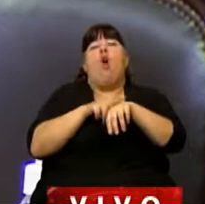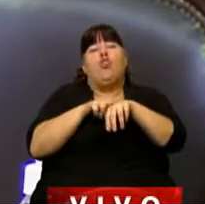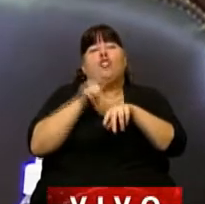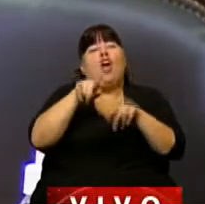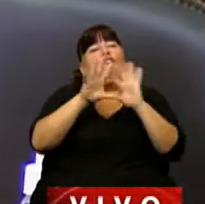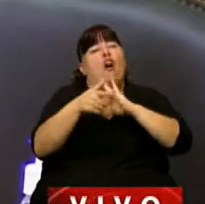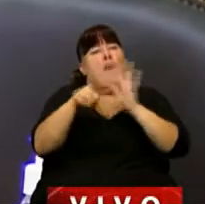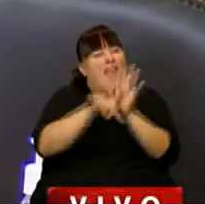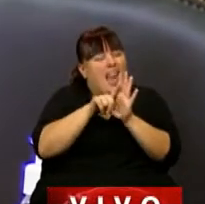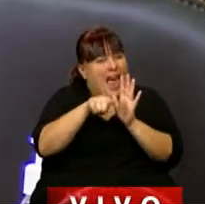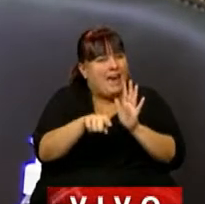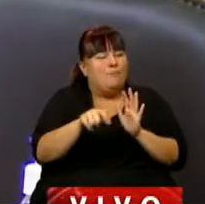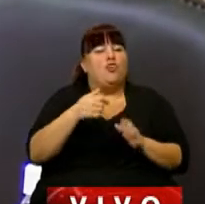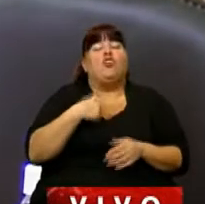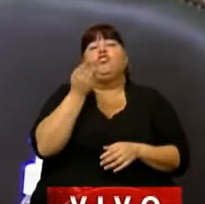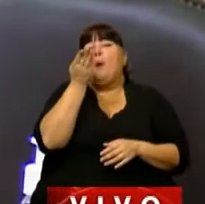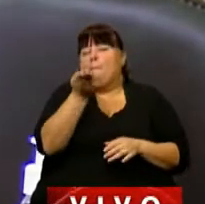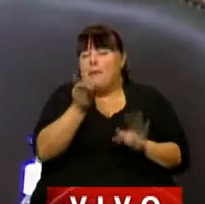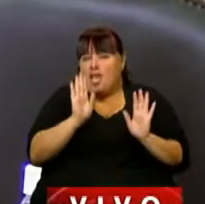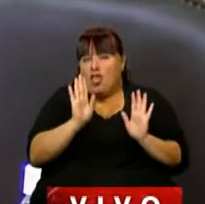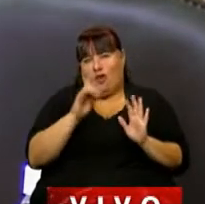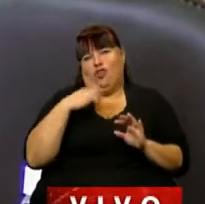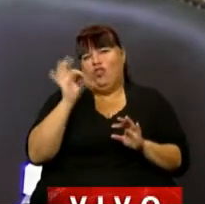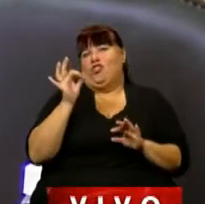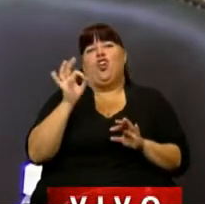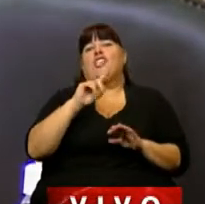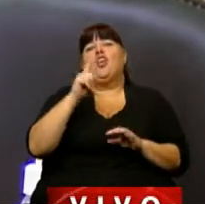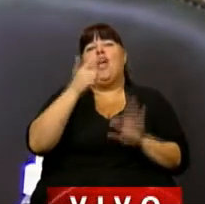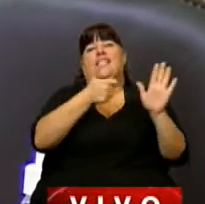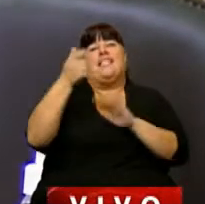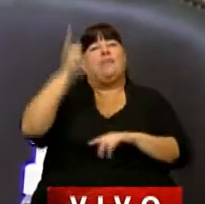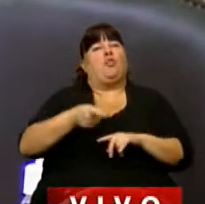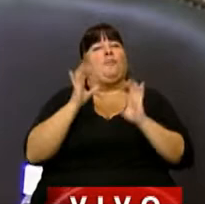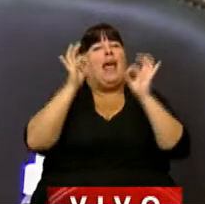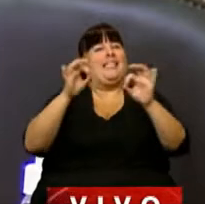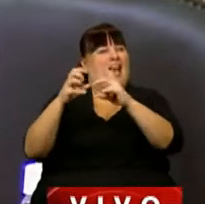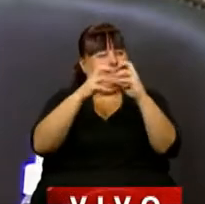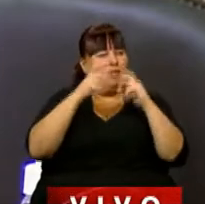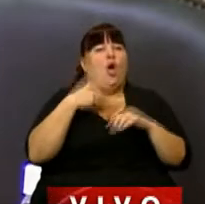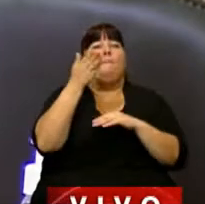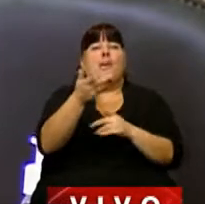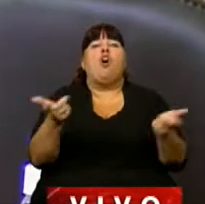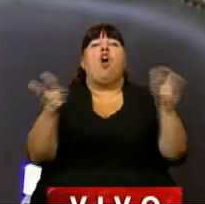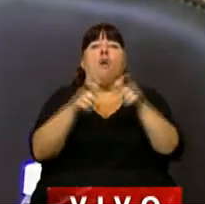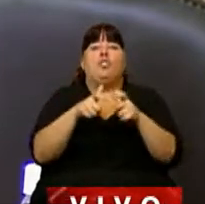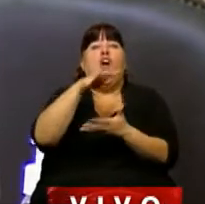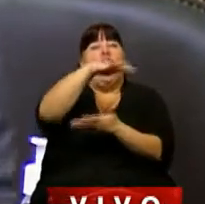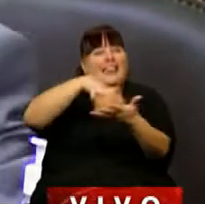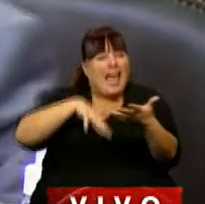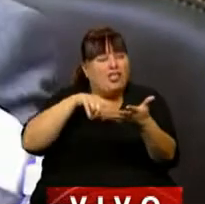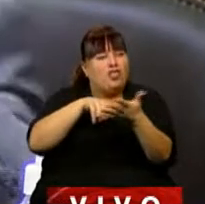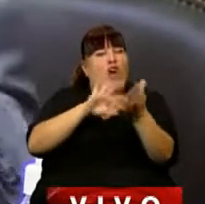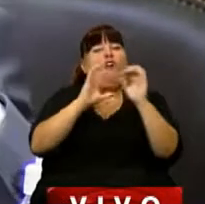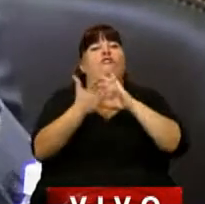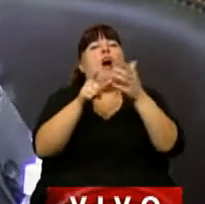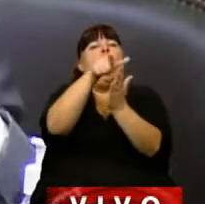normativas, sí pido, presidente, sabiendo que no tenemos los dos tercios para el tratamiento, que en las comisiones, en los textos legales, el diseño